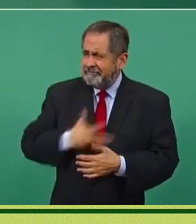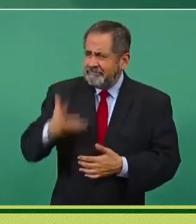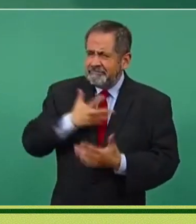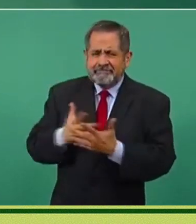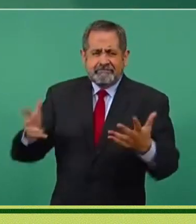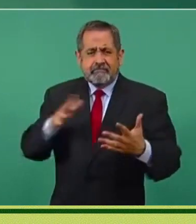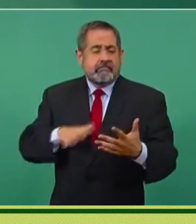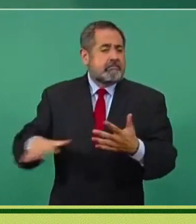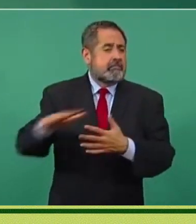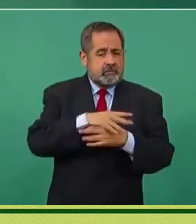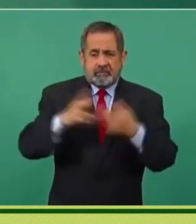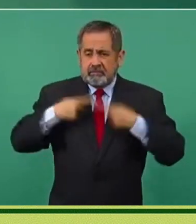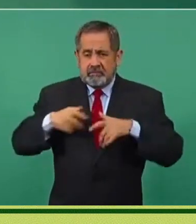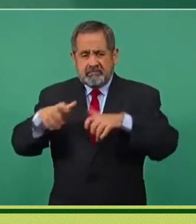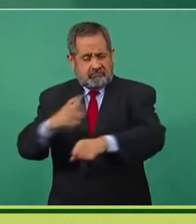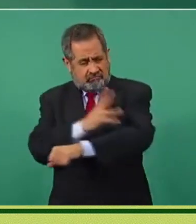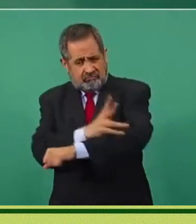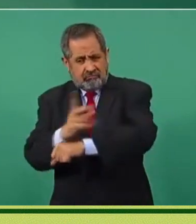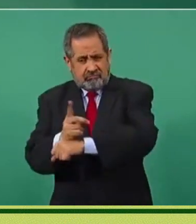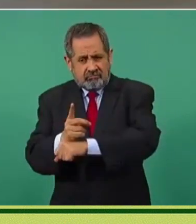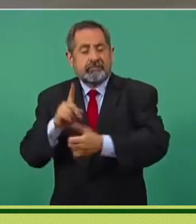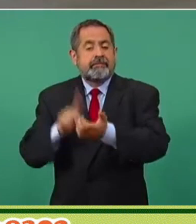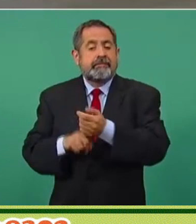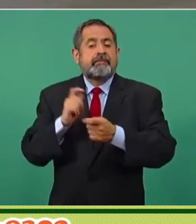es honesto. Lo que pasa